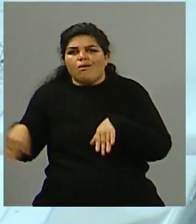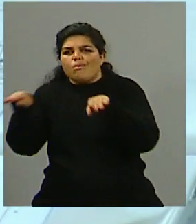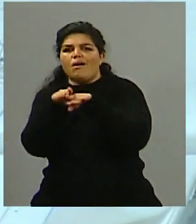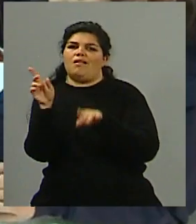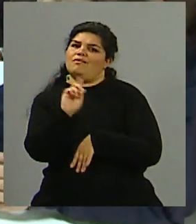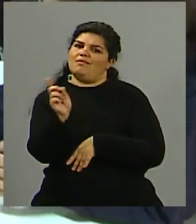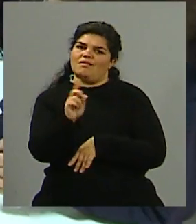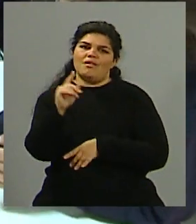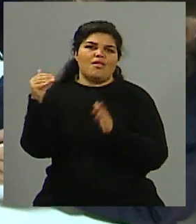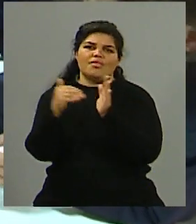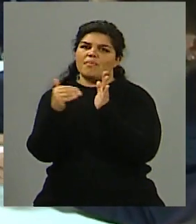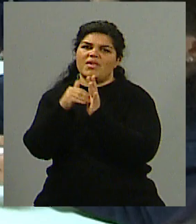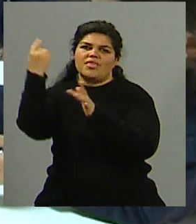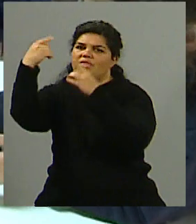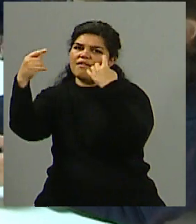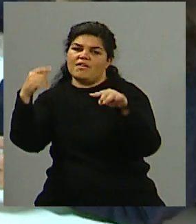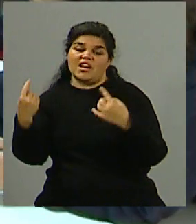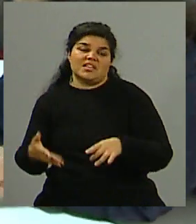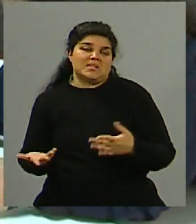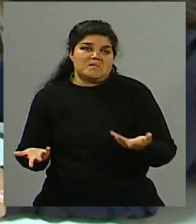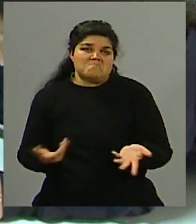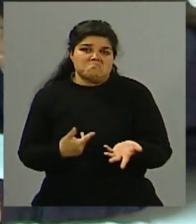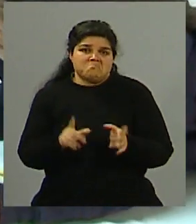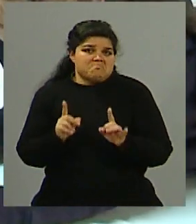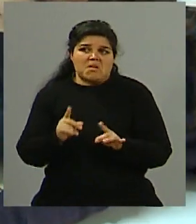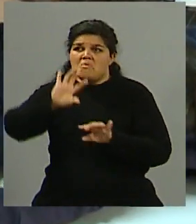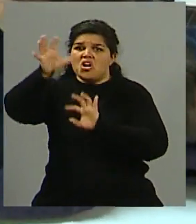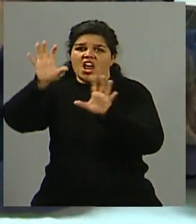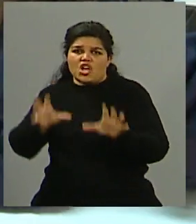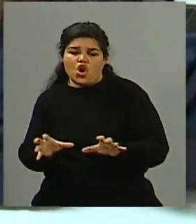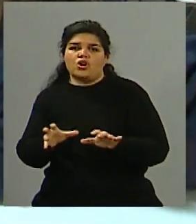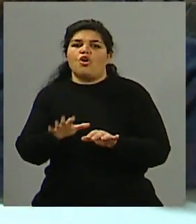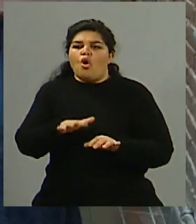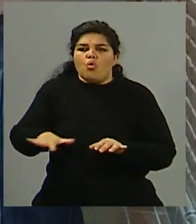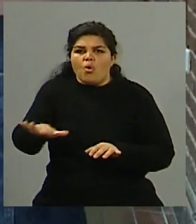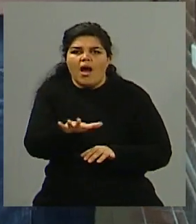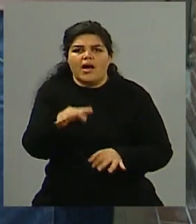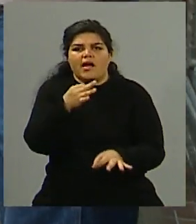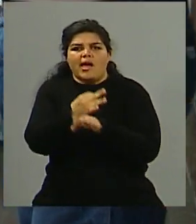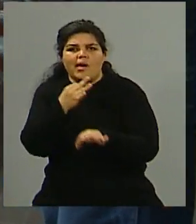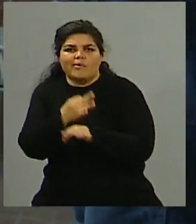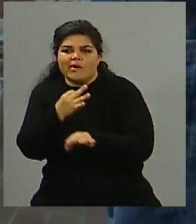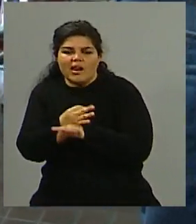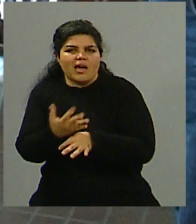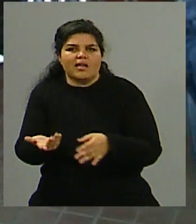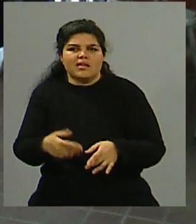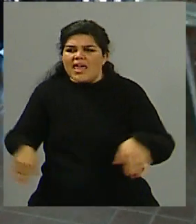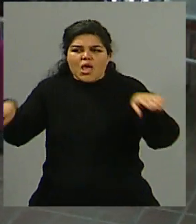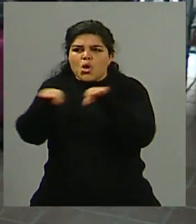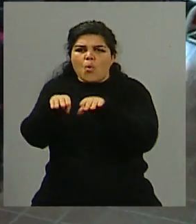mismos, porque los recursos no son los mismos, bueno, por una cantidad de factores. Entonces no es que una reemplaza a la